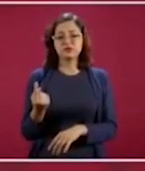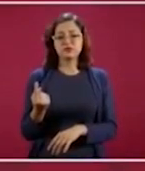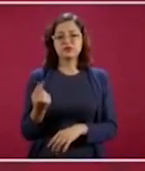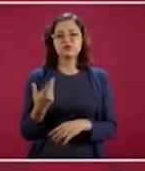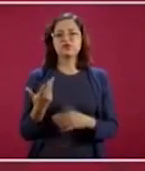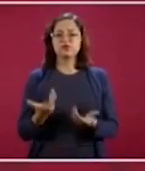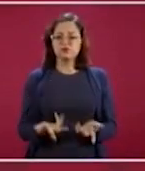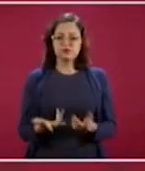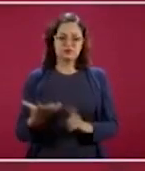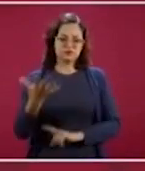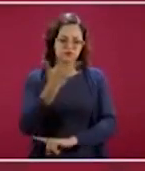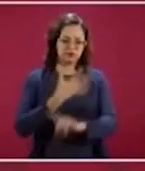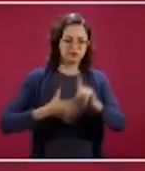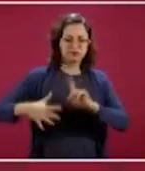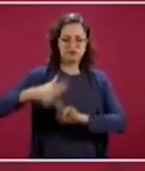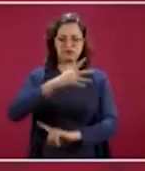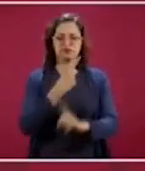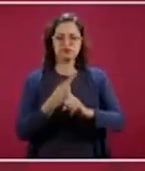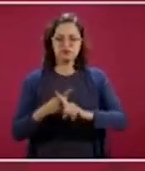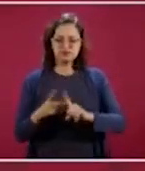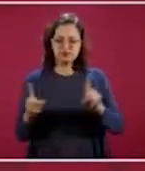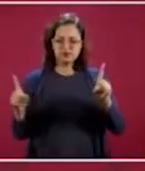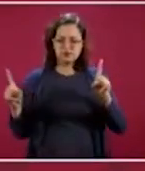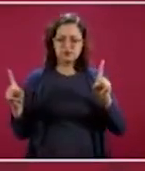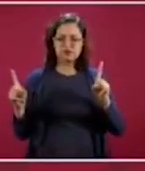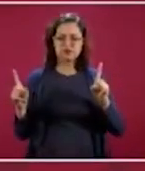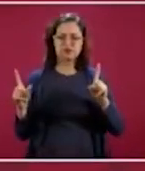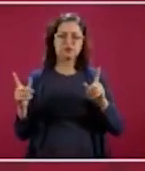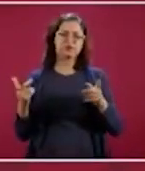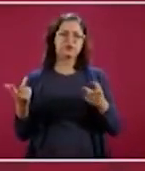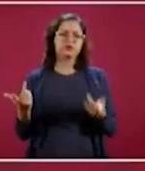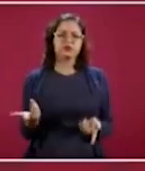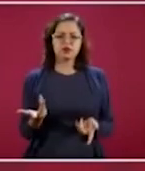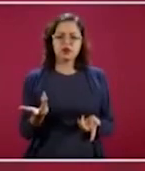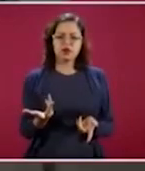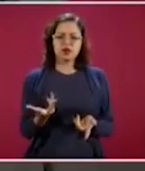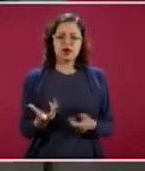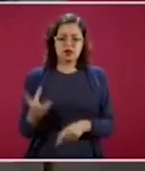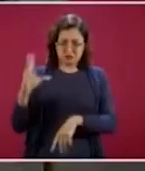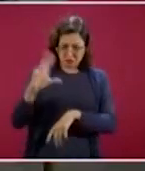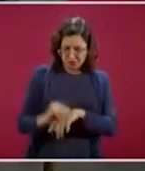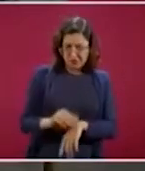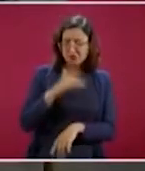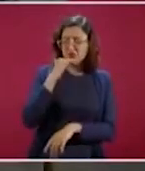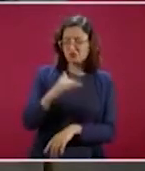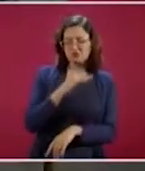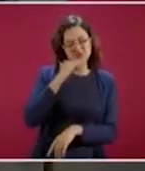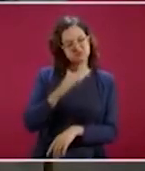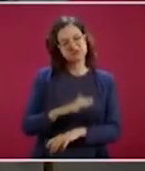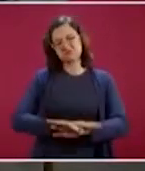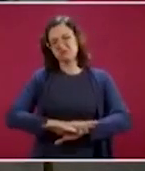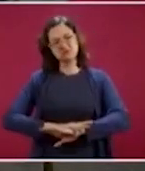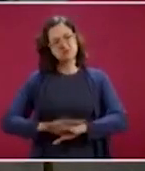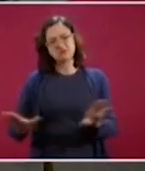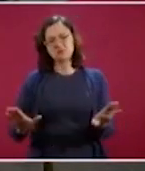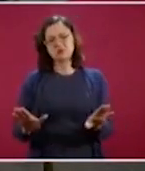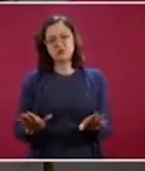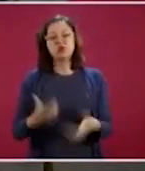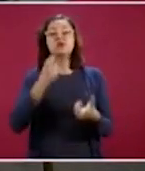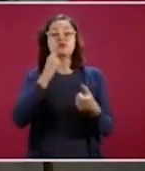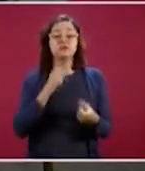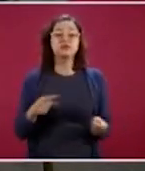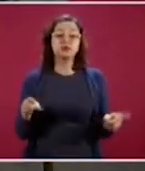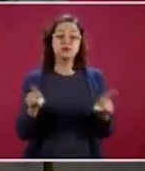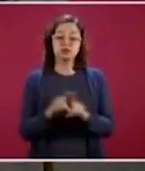hay un ambiente distinto ya no se permite la corrupción y además